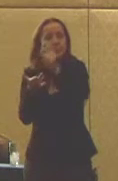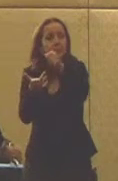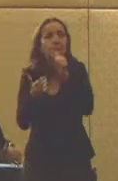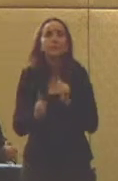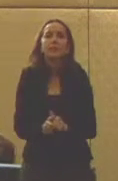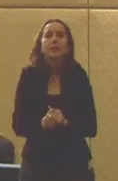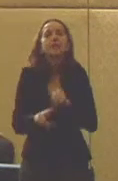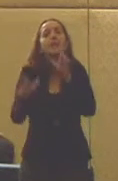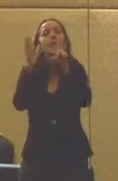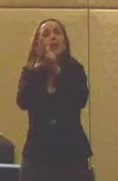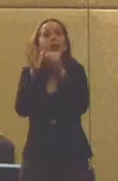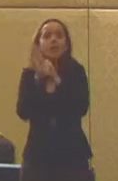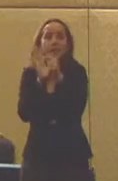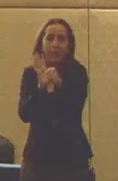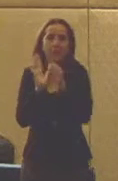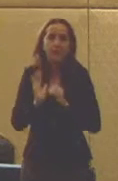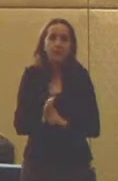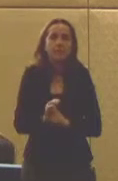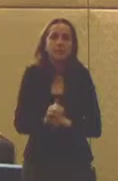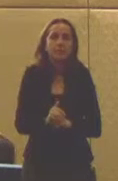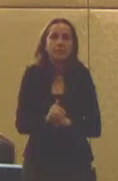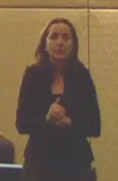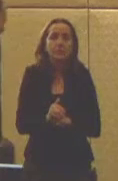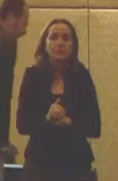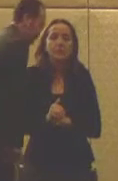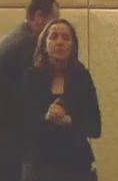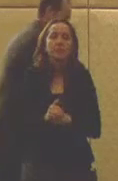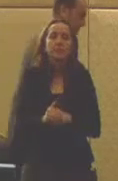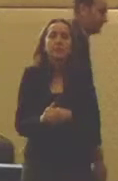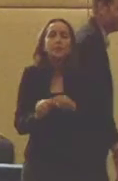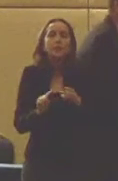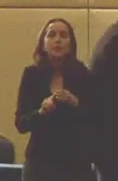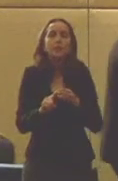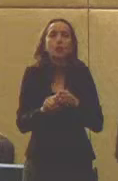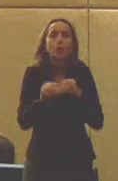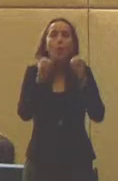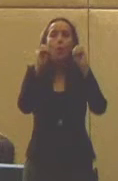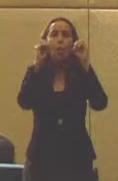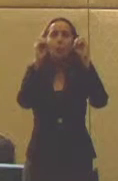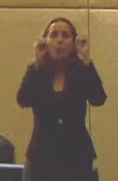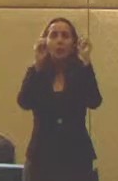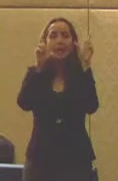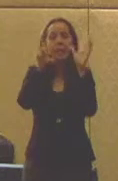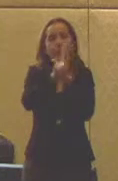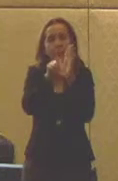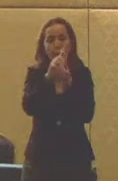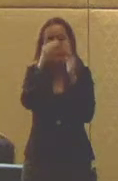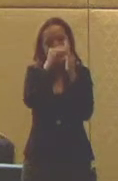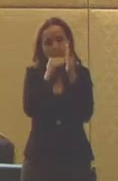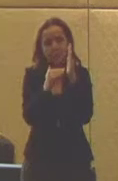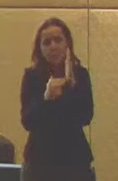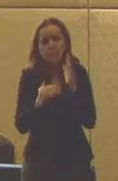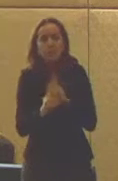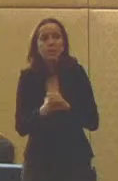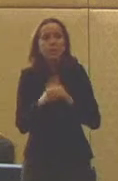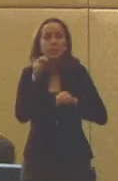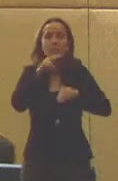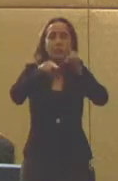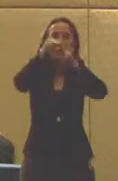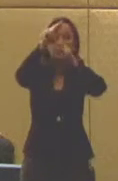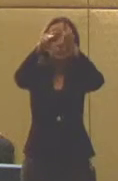de riesgo en la inversión pública. Y finalmente, en los códigos de construcción, lo que estamos viendo aquí son países que cuentan con códigos de